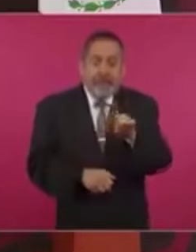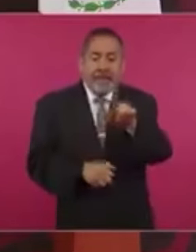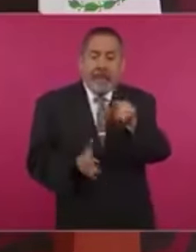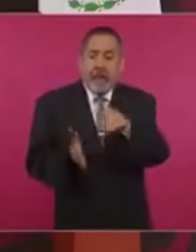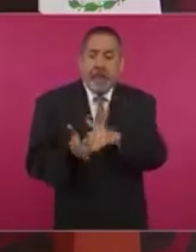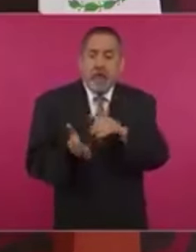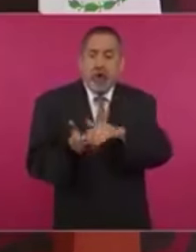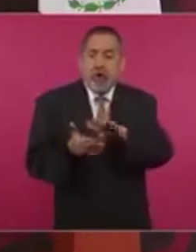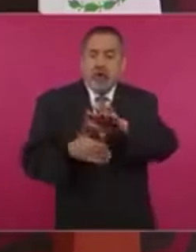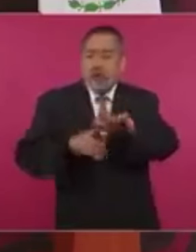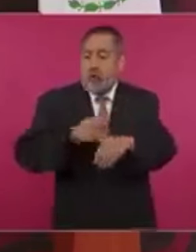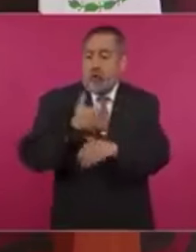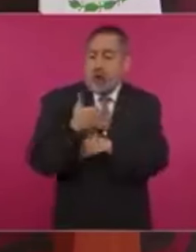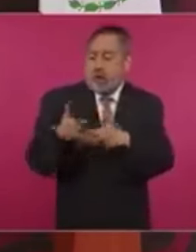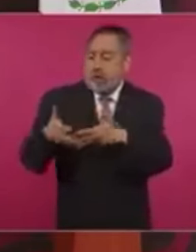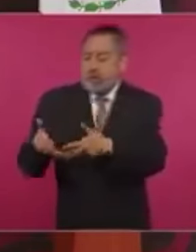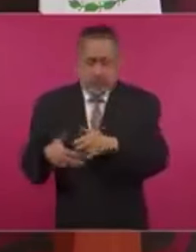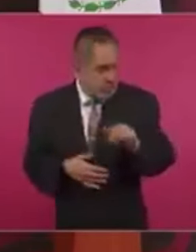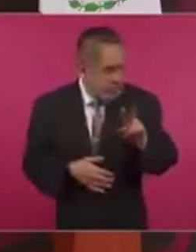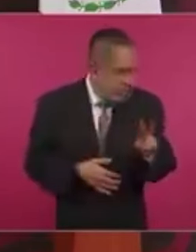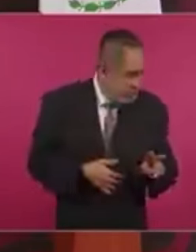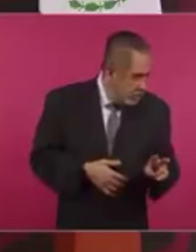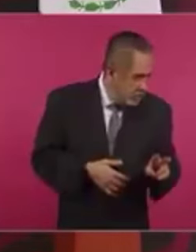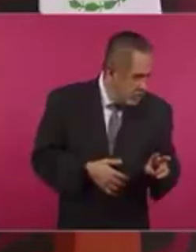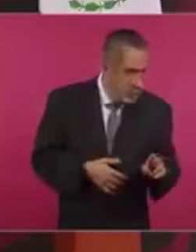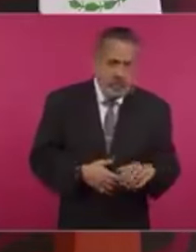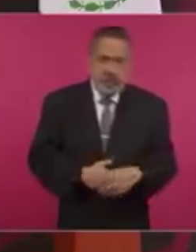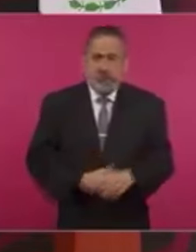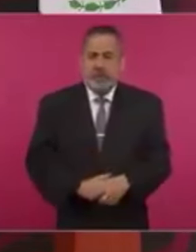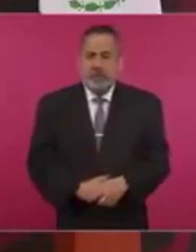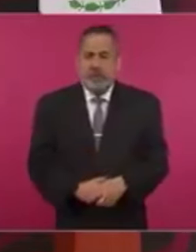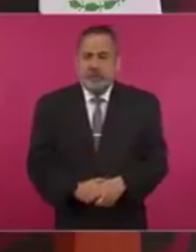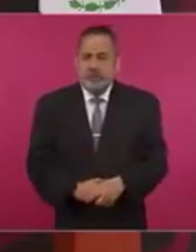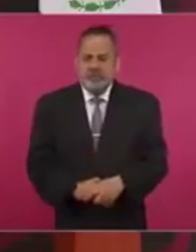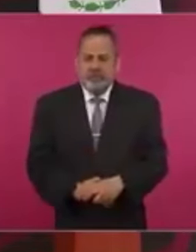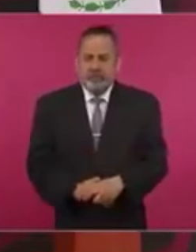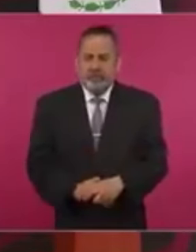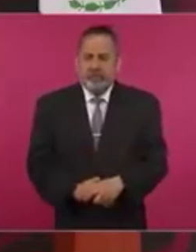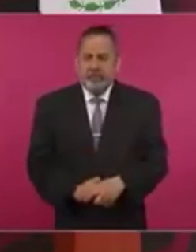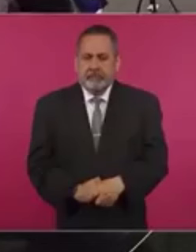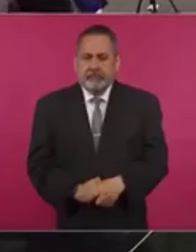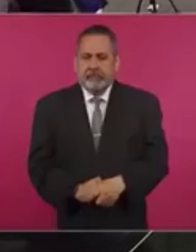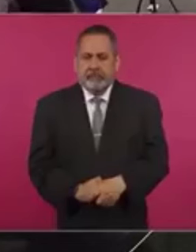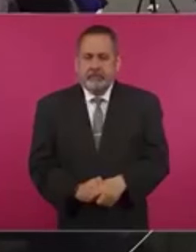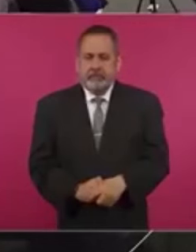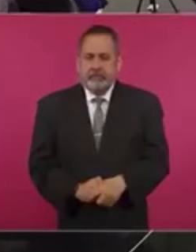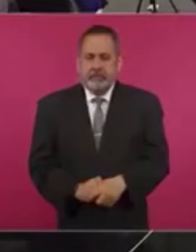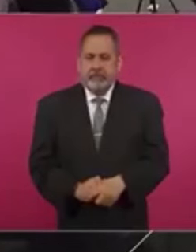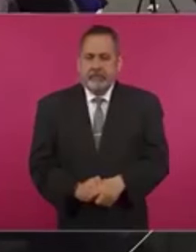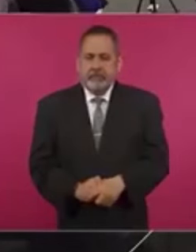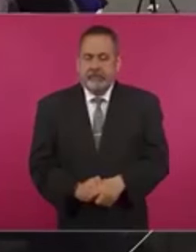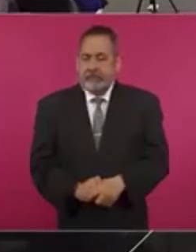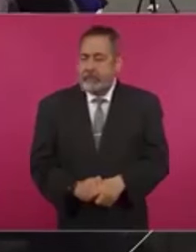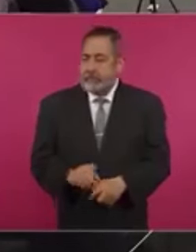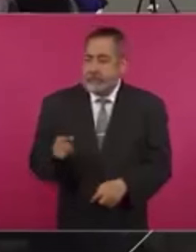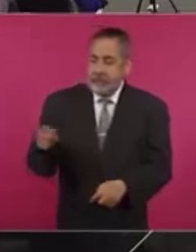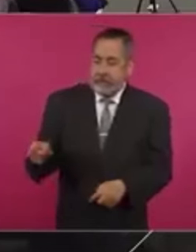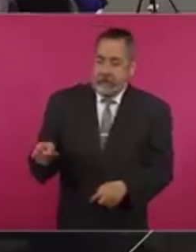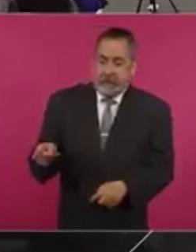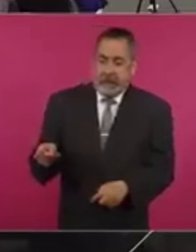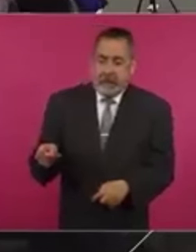1,847 millones. ¿Así es? Tienen que pagar 1,800. No, no, que transferir. Lo que tienen que